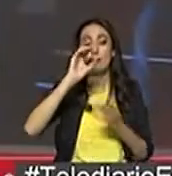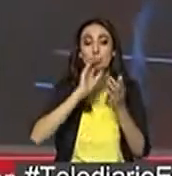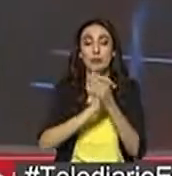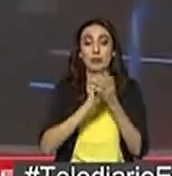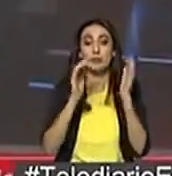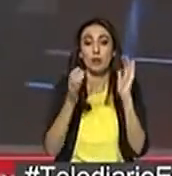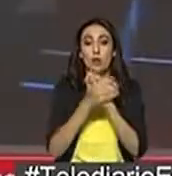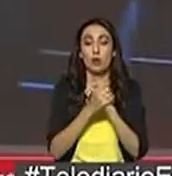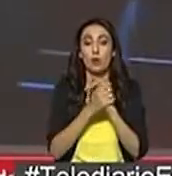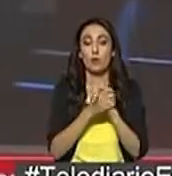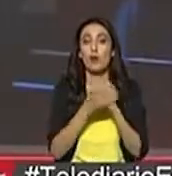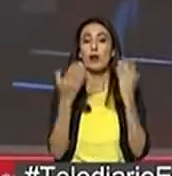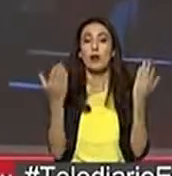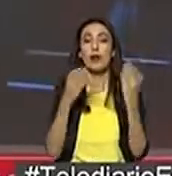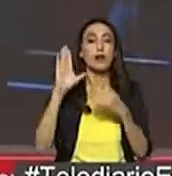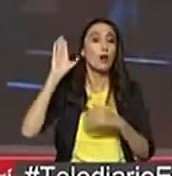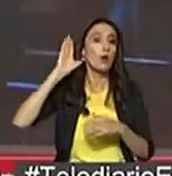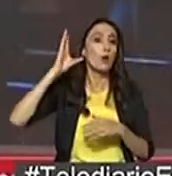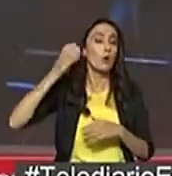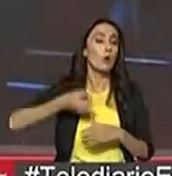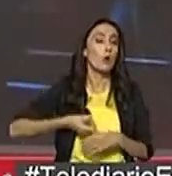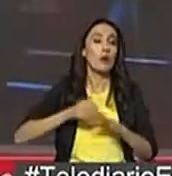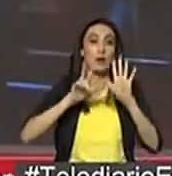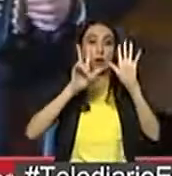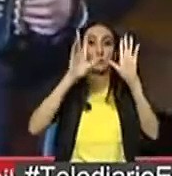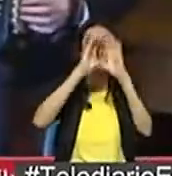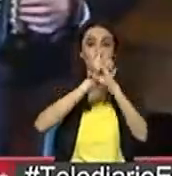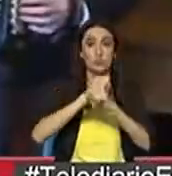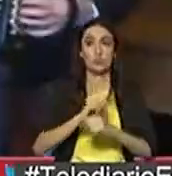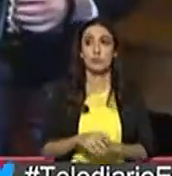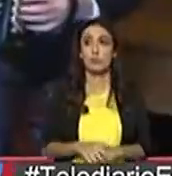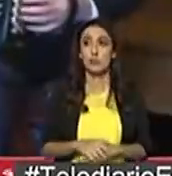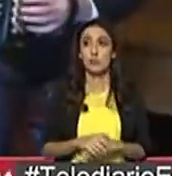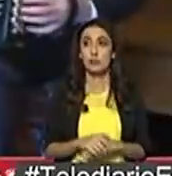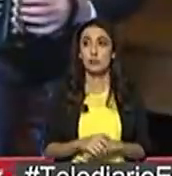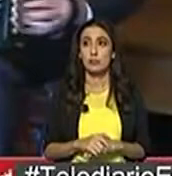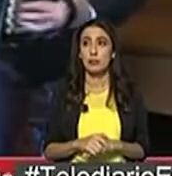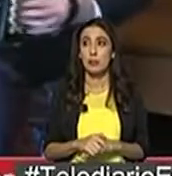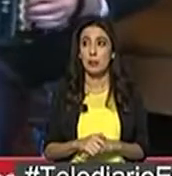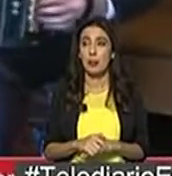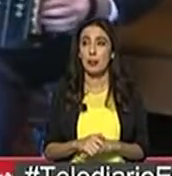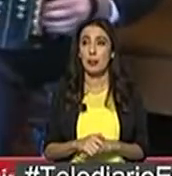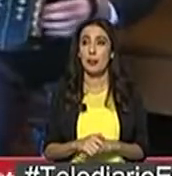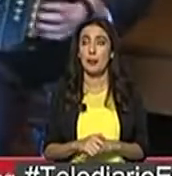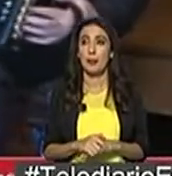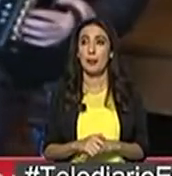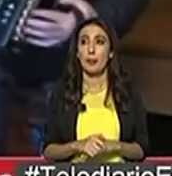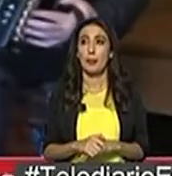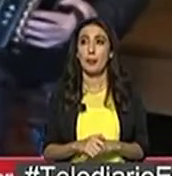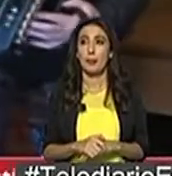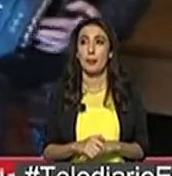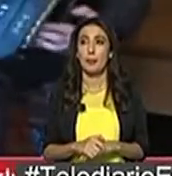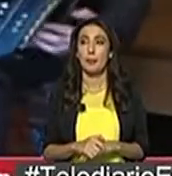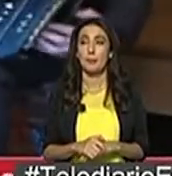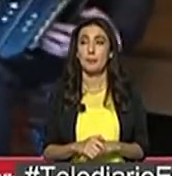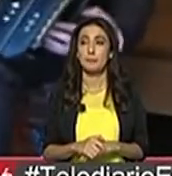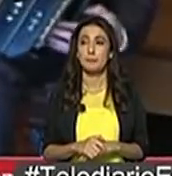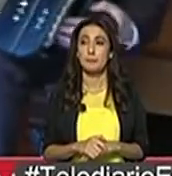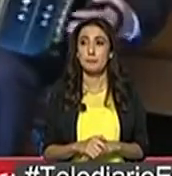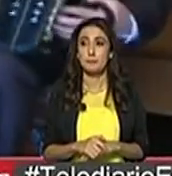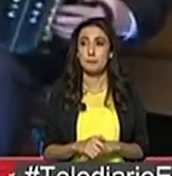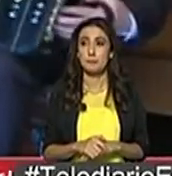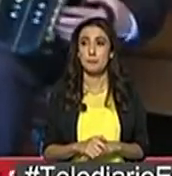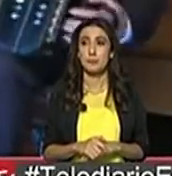Cueva Tamariz de Cuenca a las 20 horas. Yo no puedo vivir como vivo, no